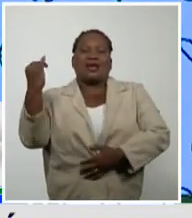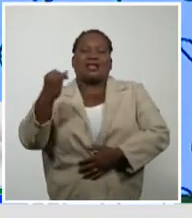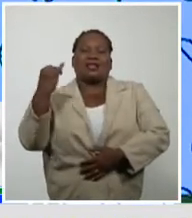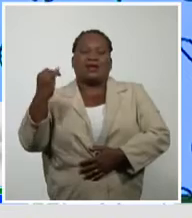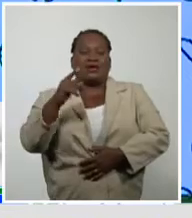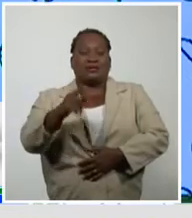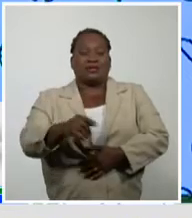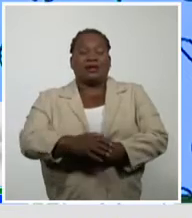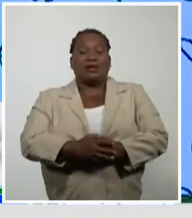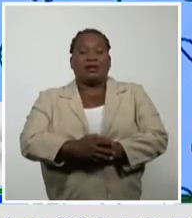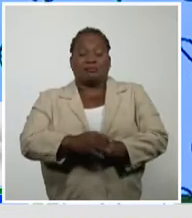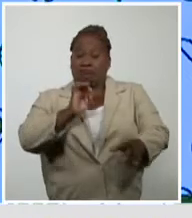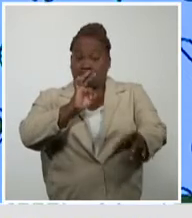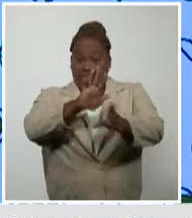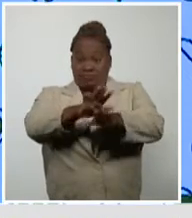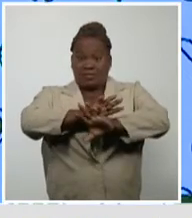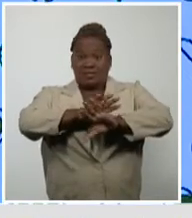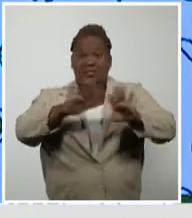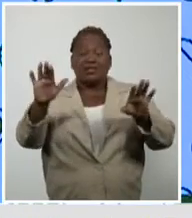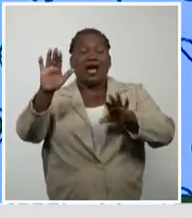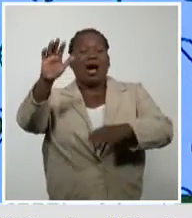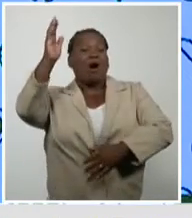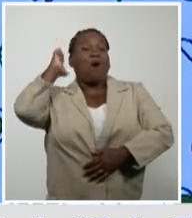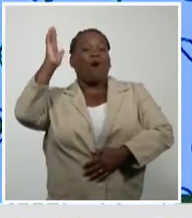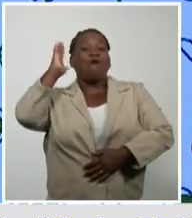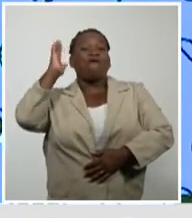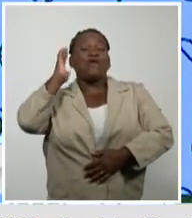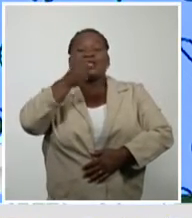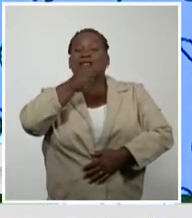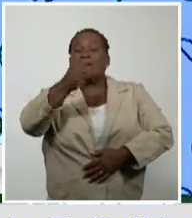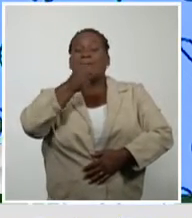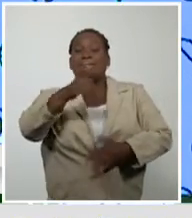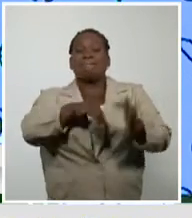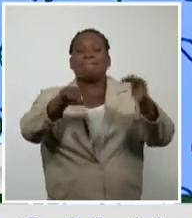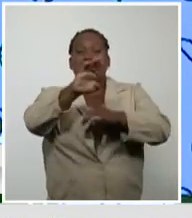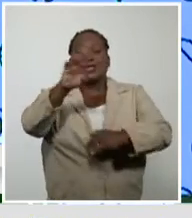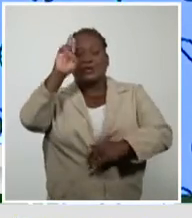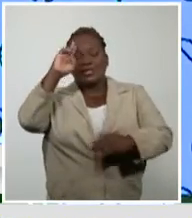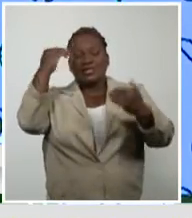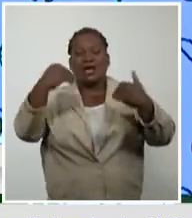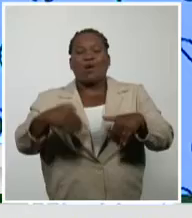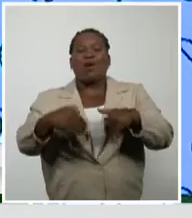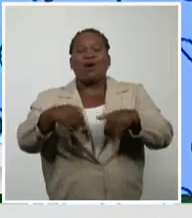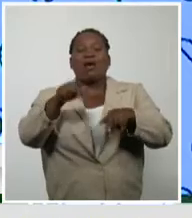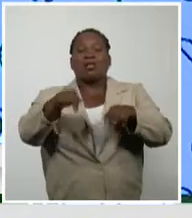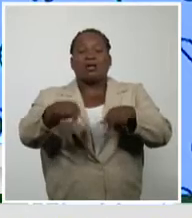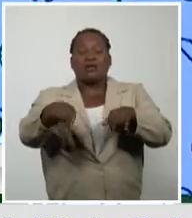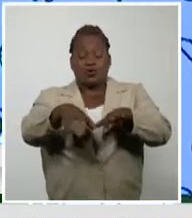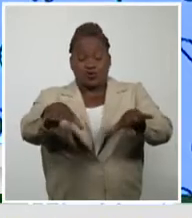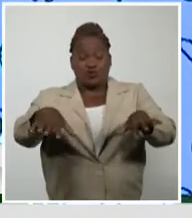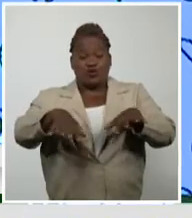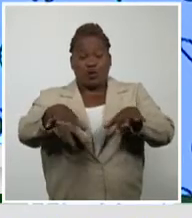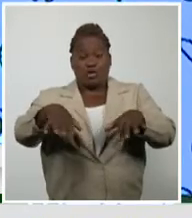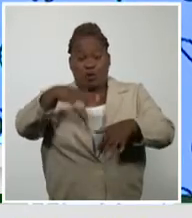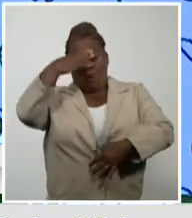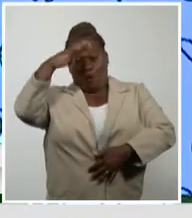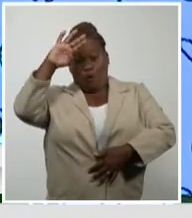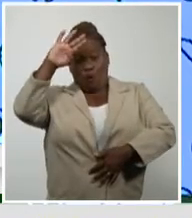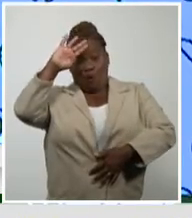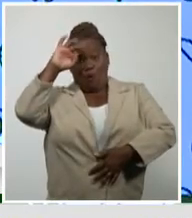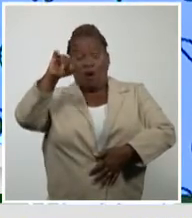inmediato iniciamos la conferencia de prensa del Ministerio de Salud Pública sobre la actualización de la situación epidemiológica del país frente a